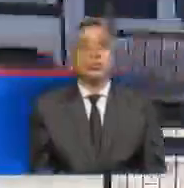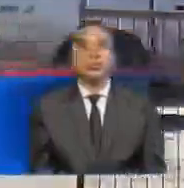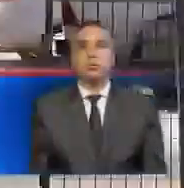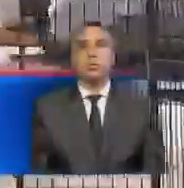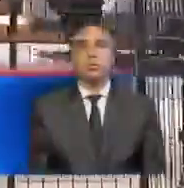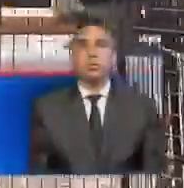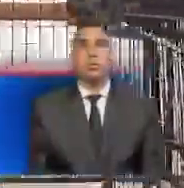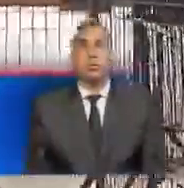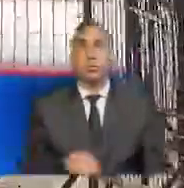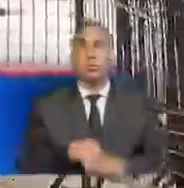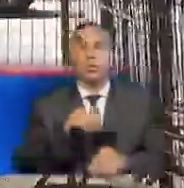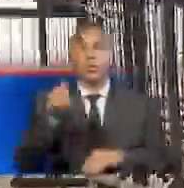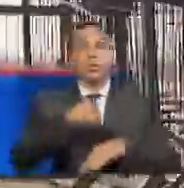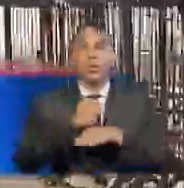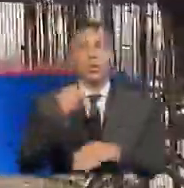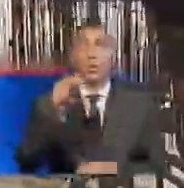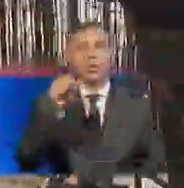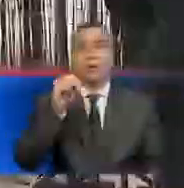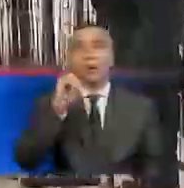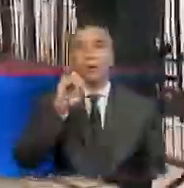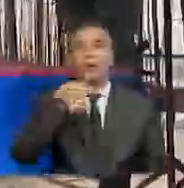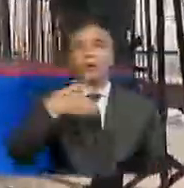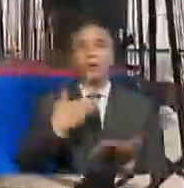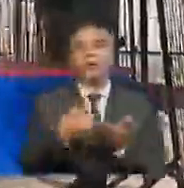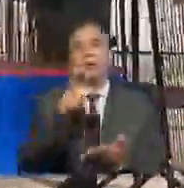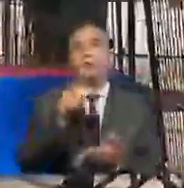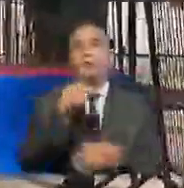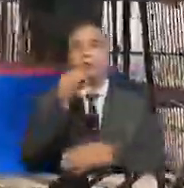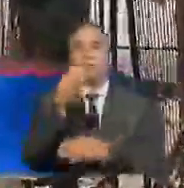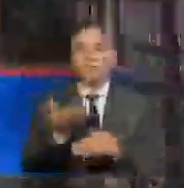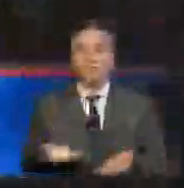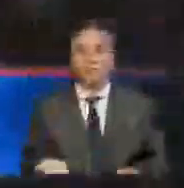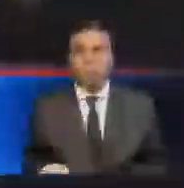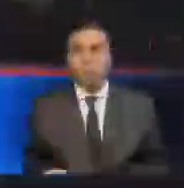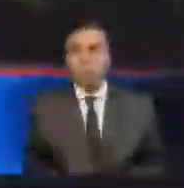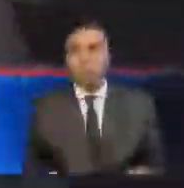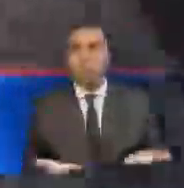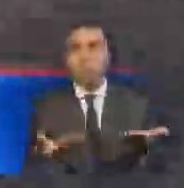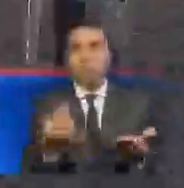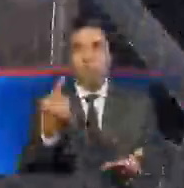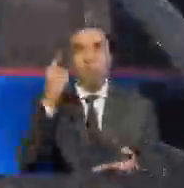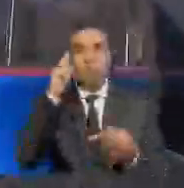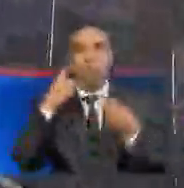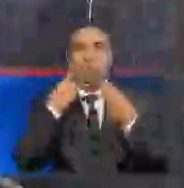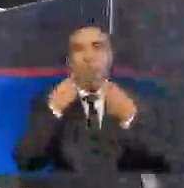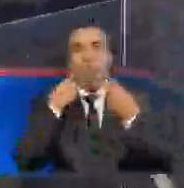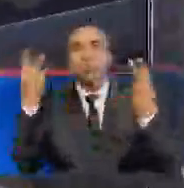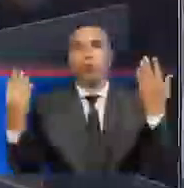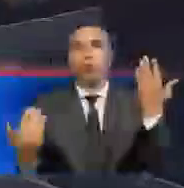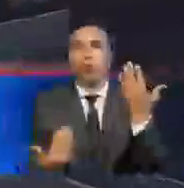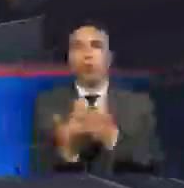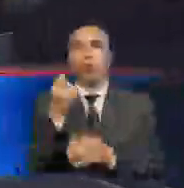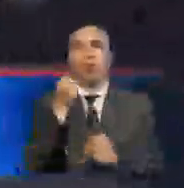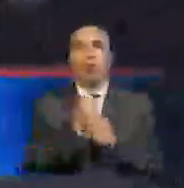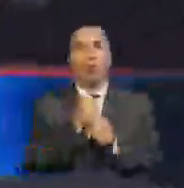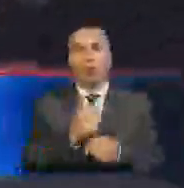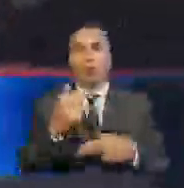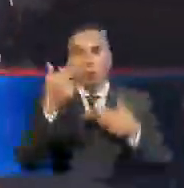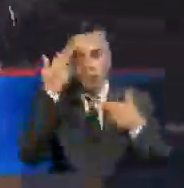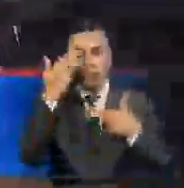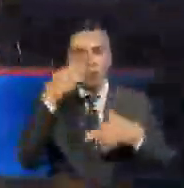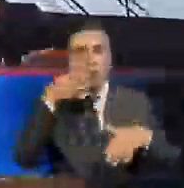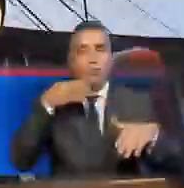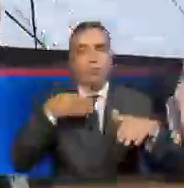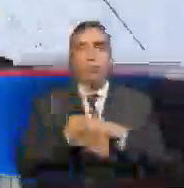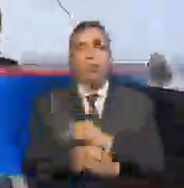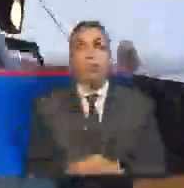El director del SNAI, Fausto Cobo, llegó en una pala cargadora para anunciar la nueva intervención en la penitenciaría del litoral en